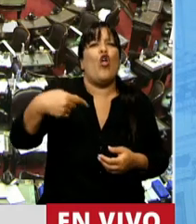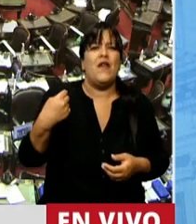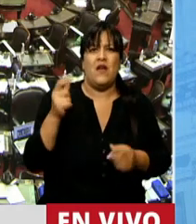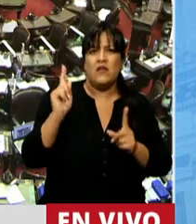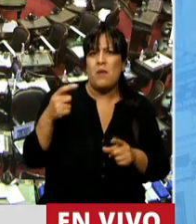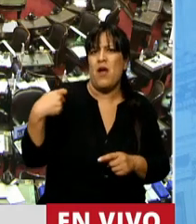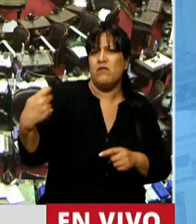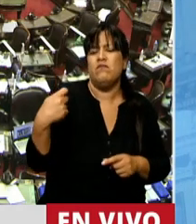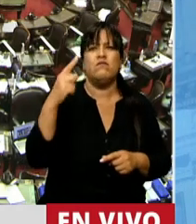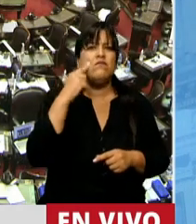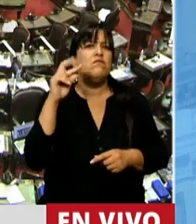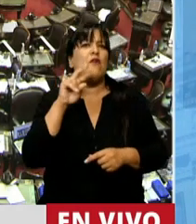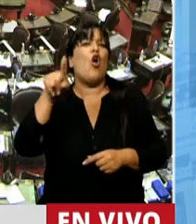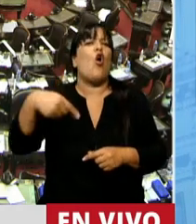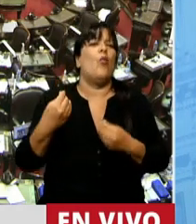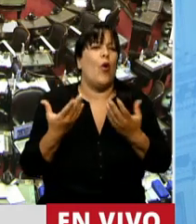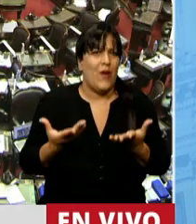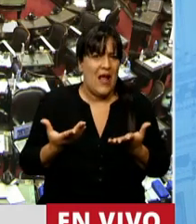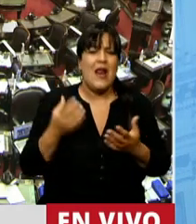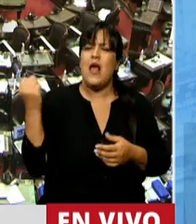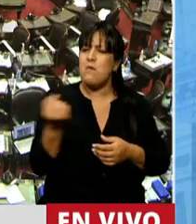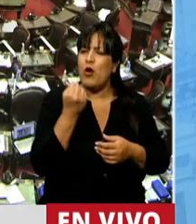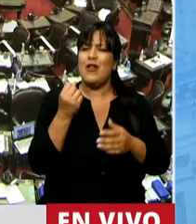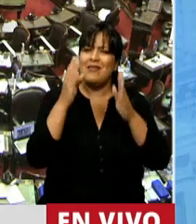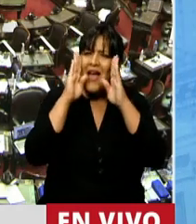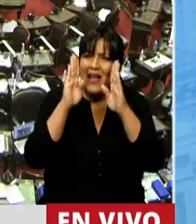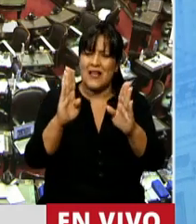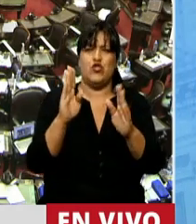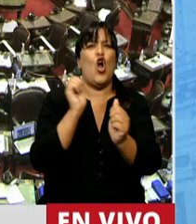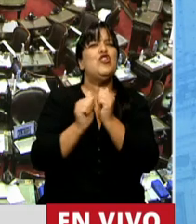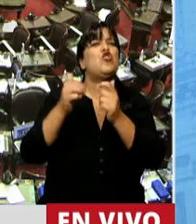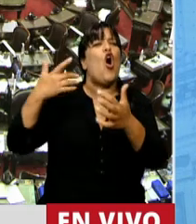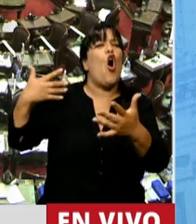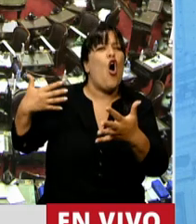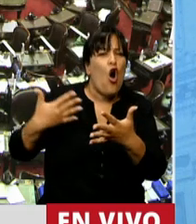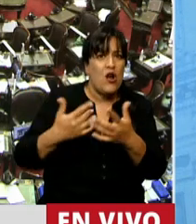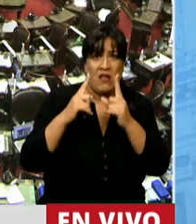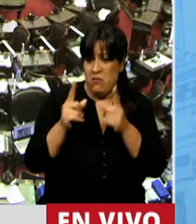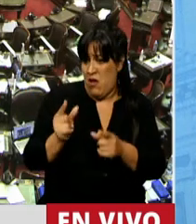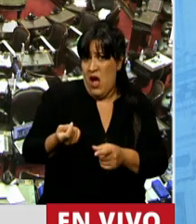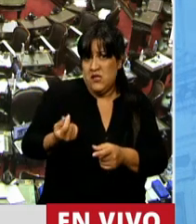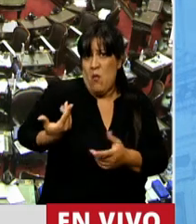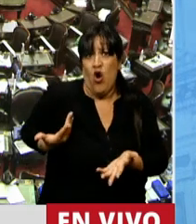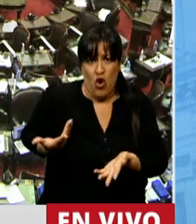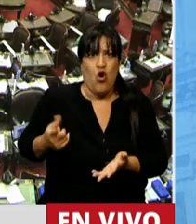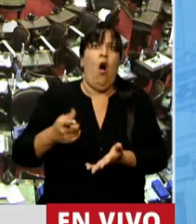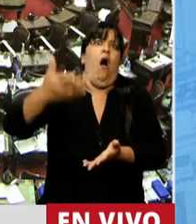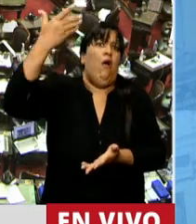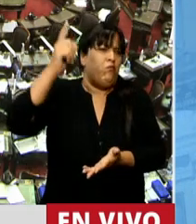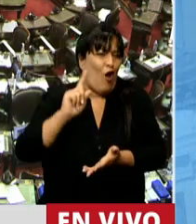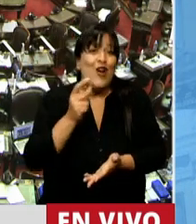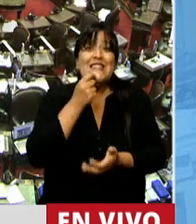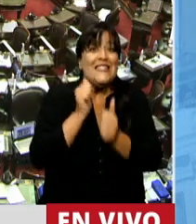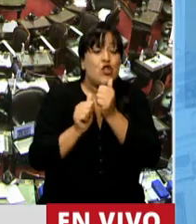y las jubiladas en particular. Es importante que prestemos atención a la historia y a la historia reciente, porque sin